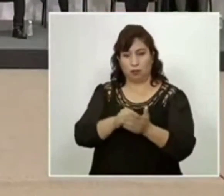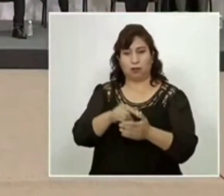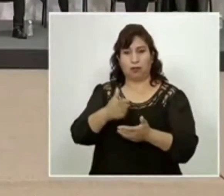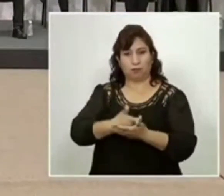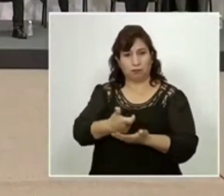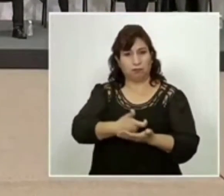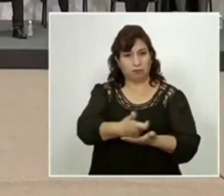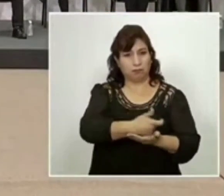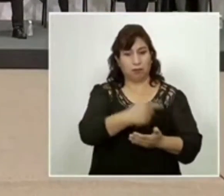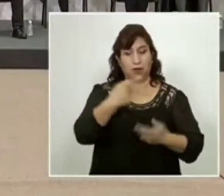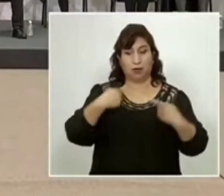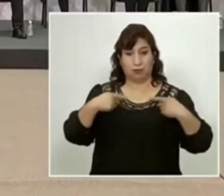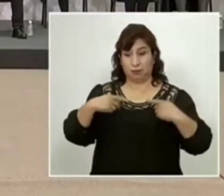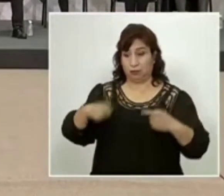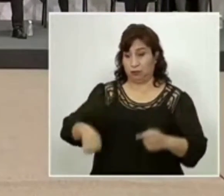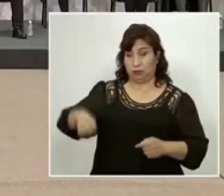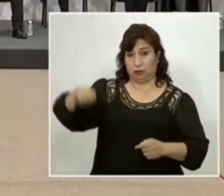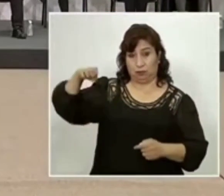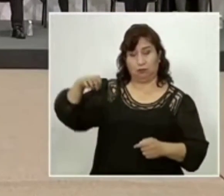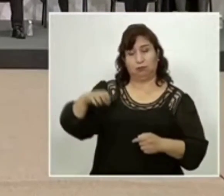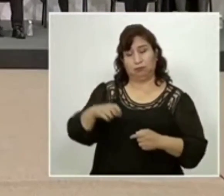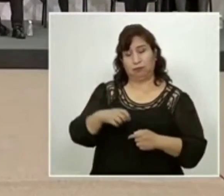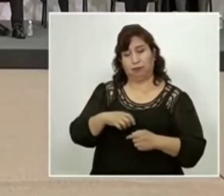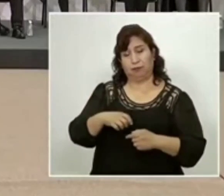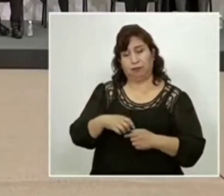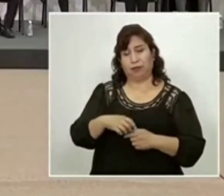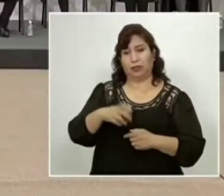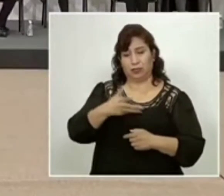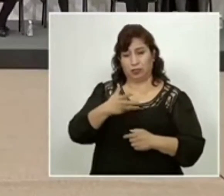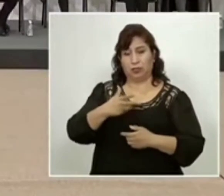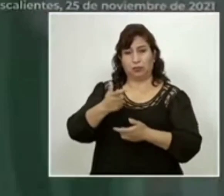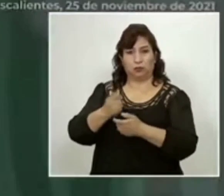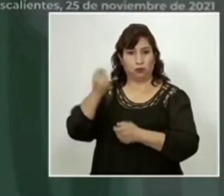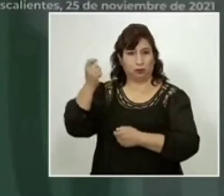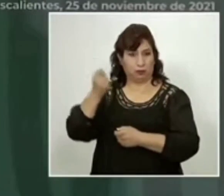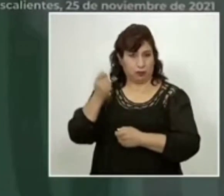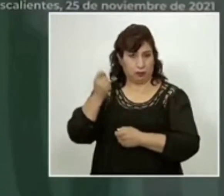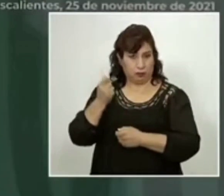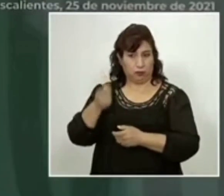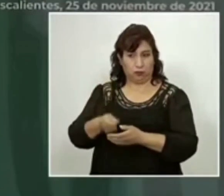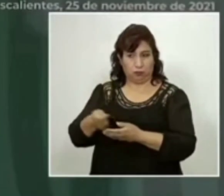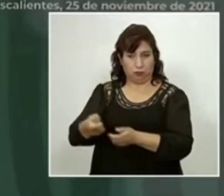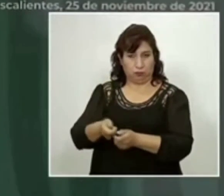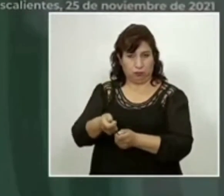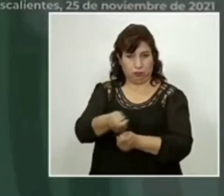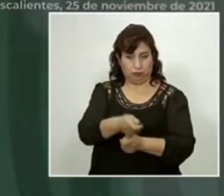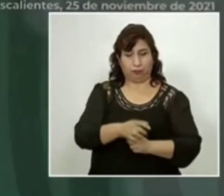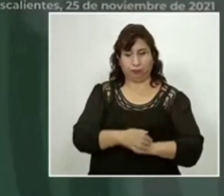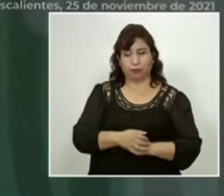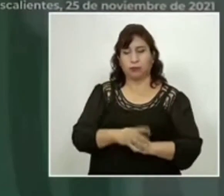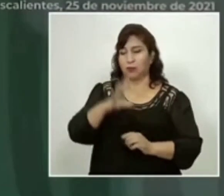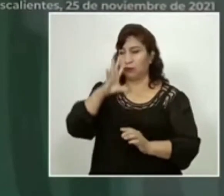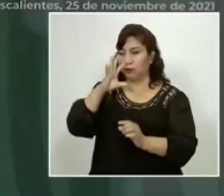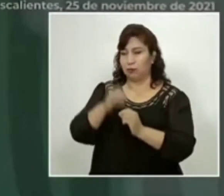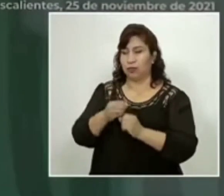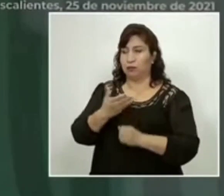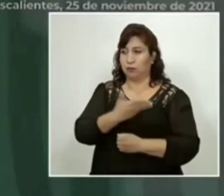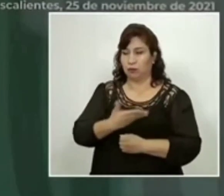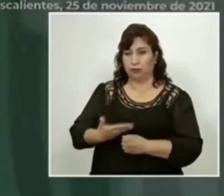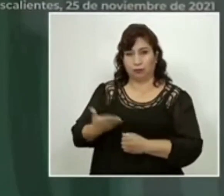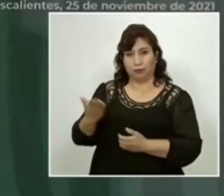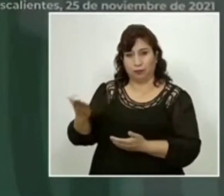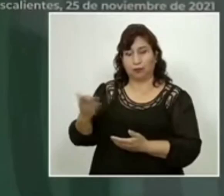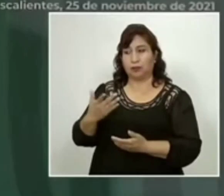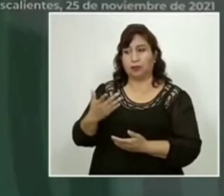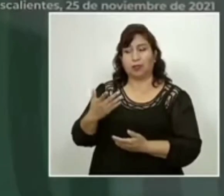las personas adultas mayores cuenten ya con su pensión. Seguimos cumpliendo su instrucción, señor presidente, de